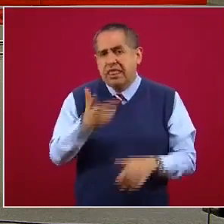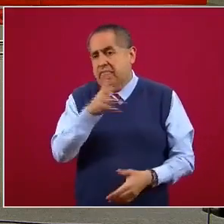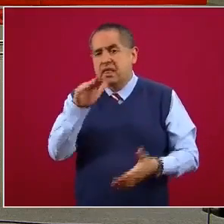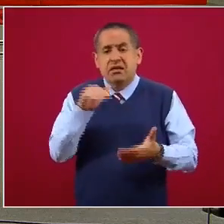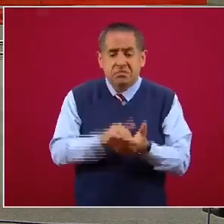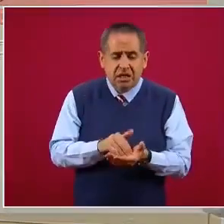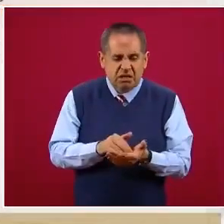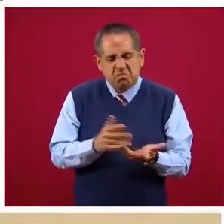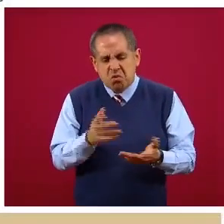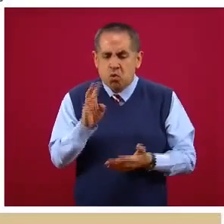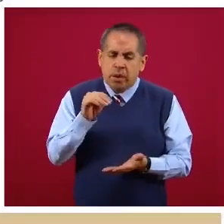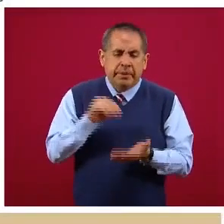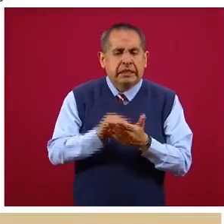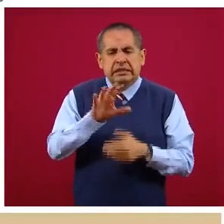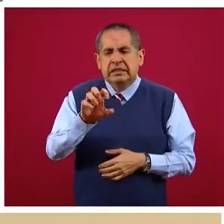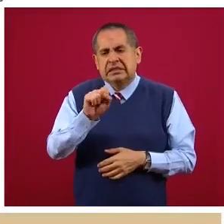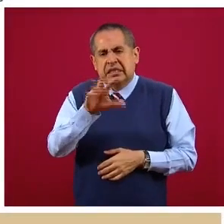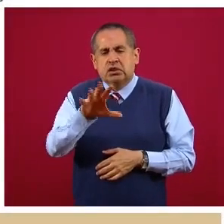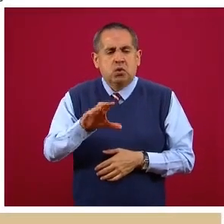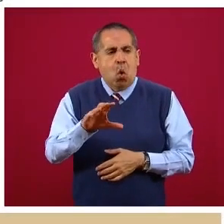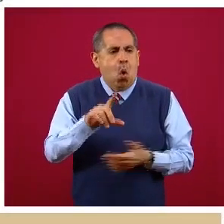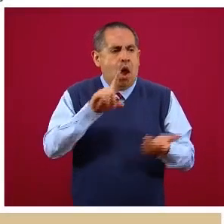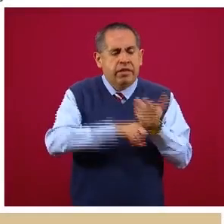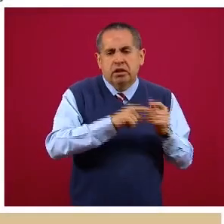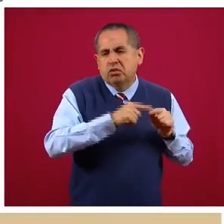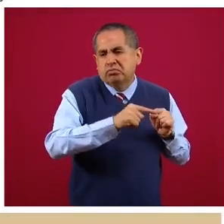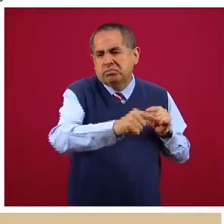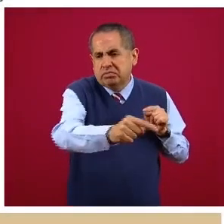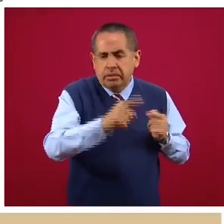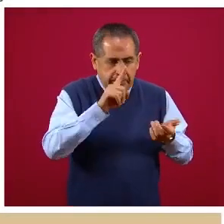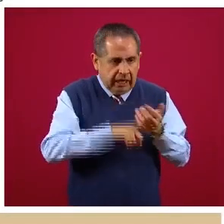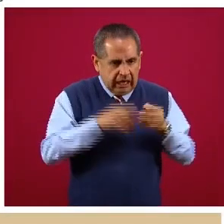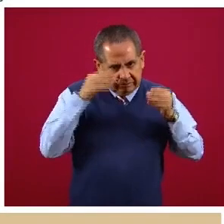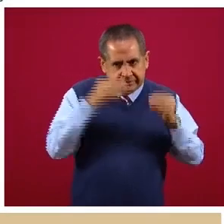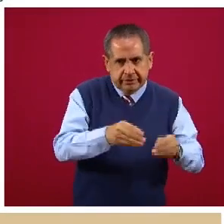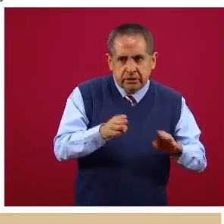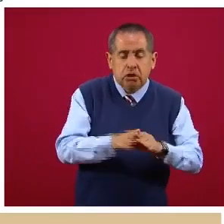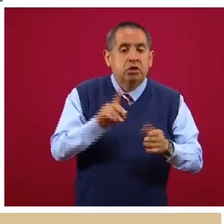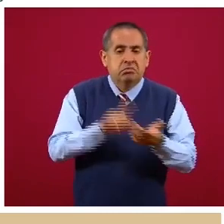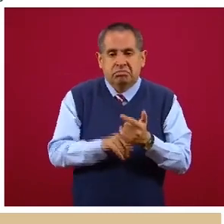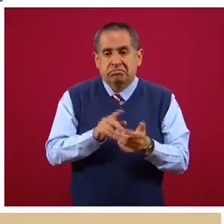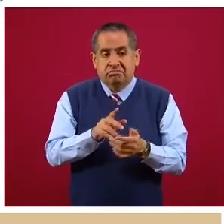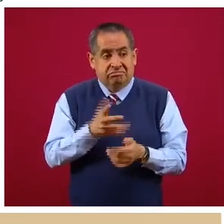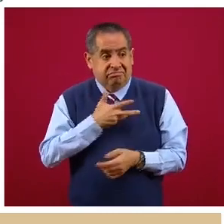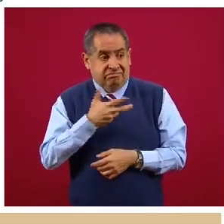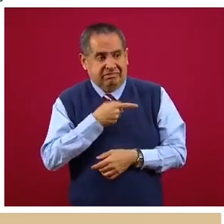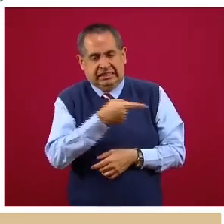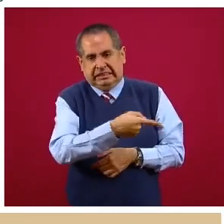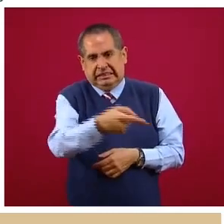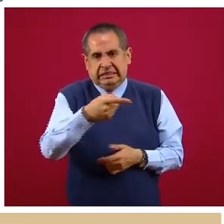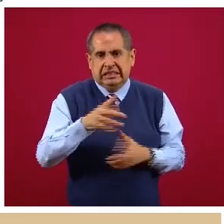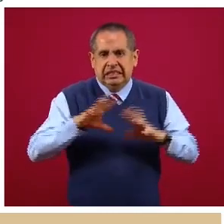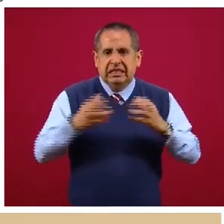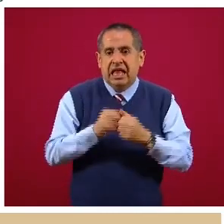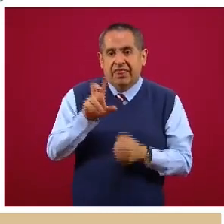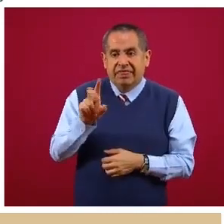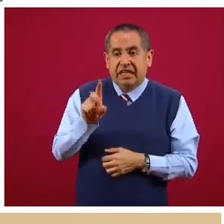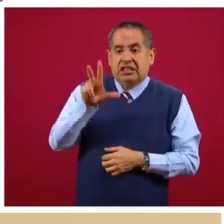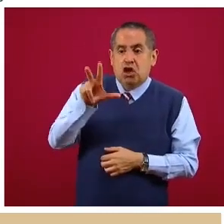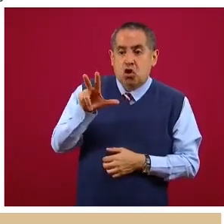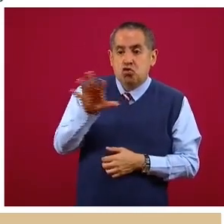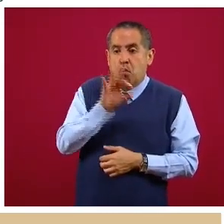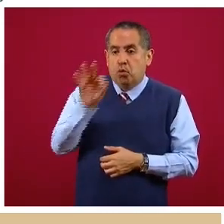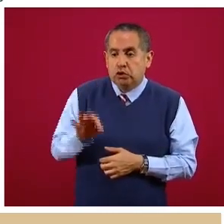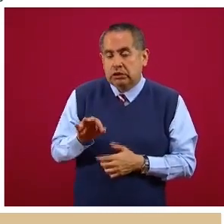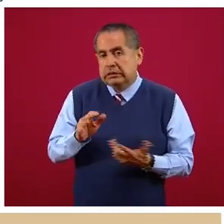10.000, 9.565 camas destinadas a este propósito, las tenemos ocupadas en 38%,